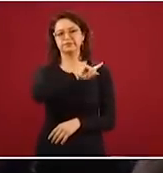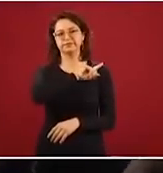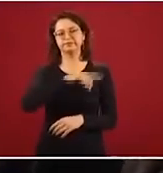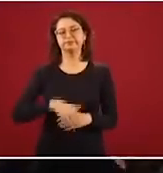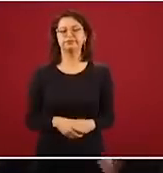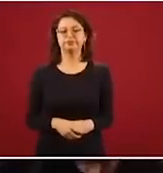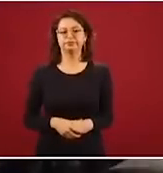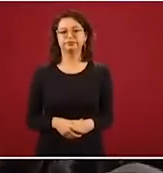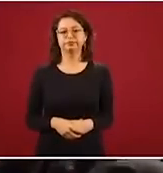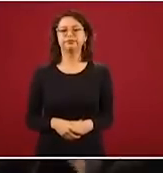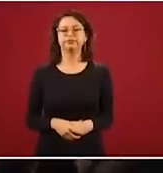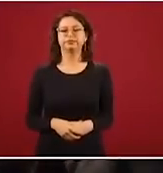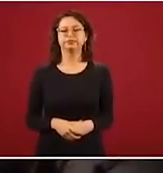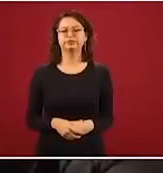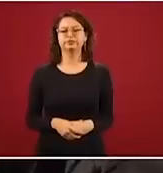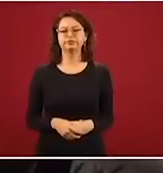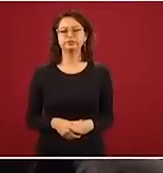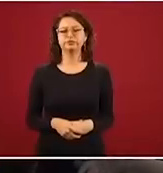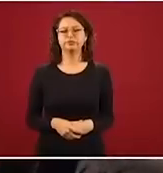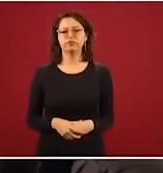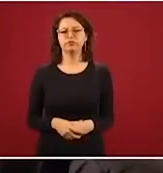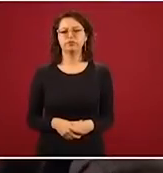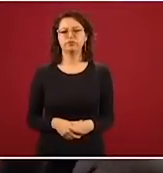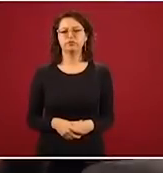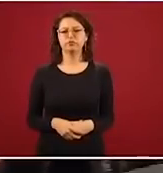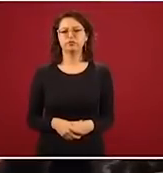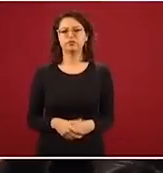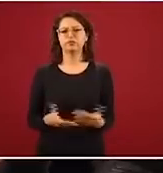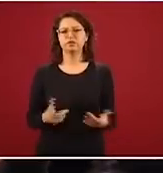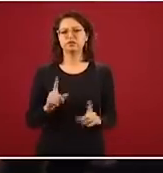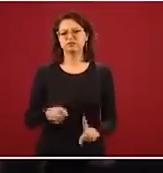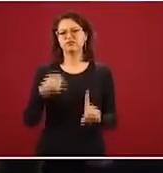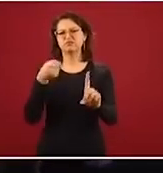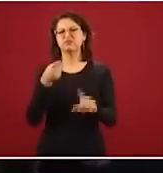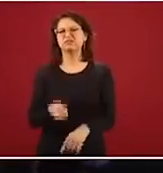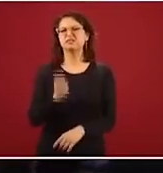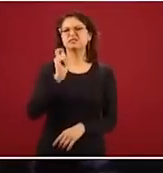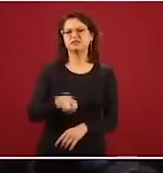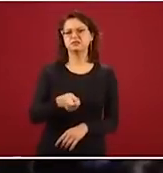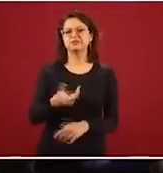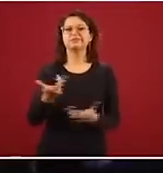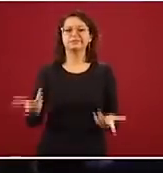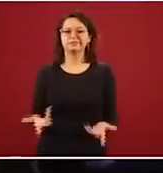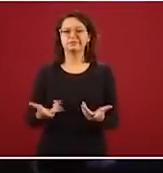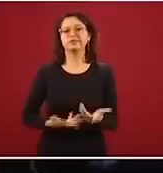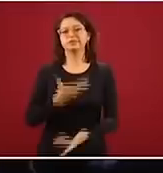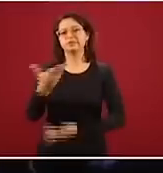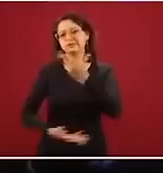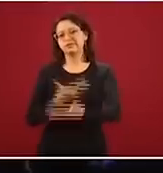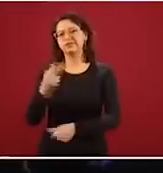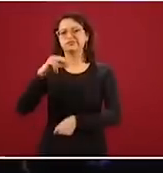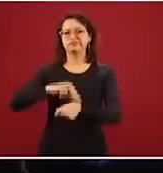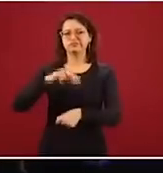que consiste en mejorar la calidad de los servicios de